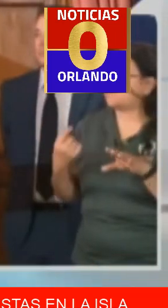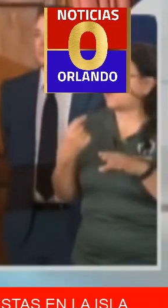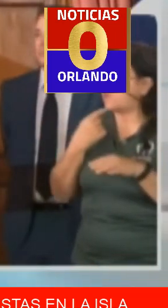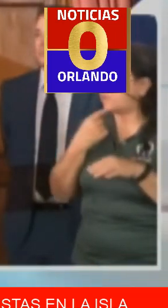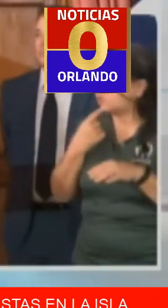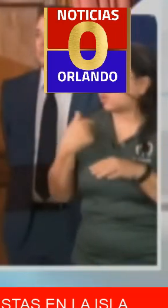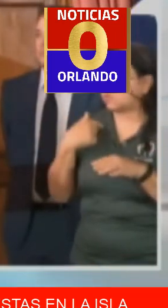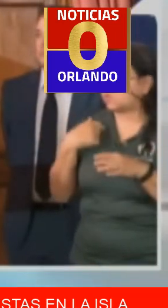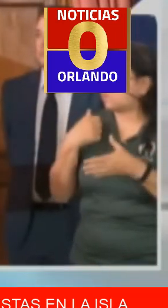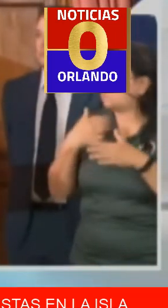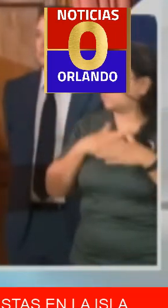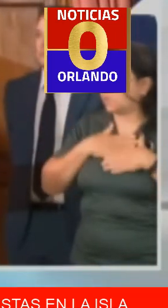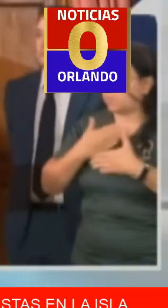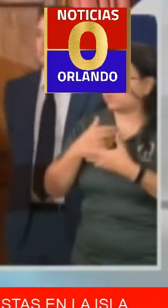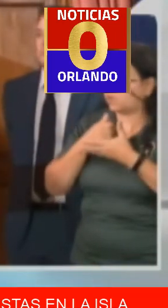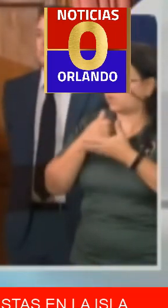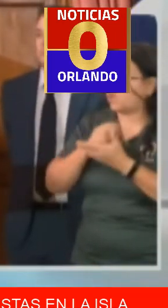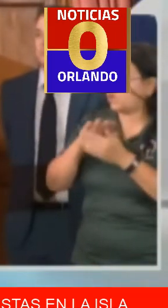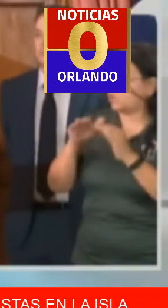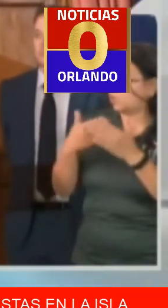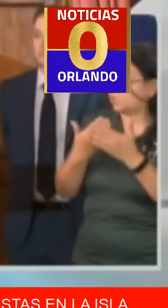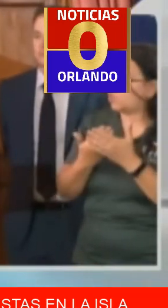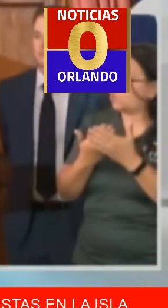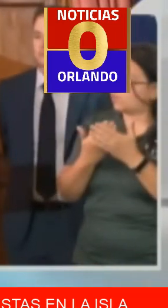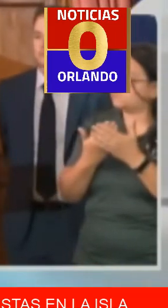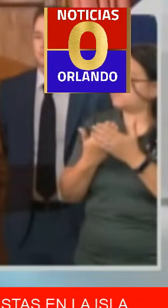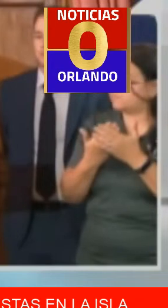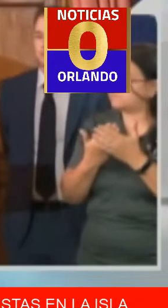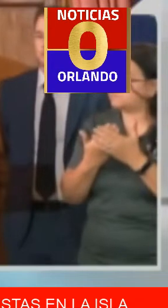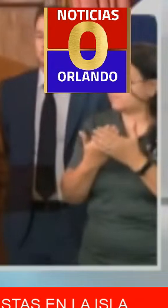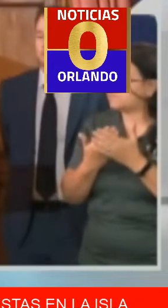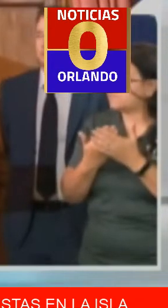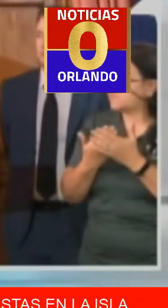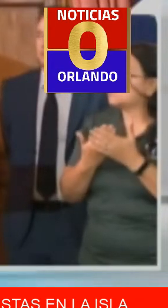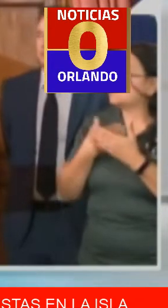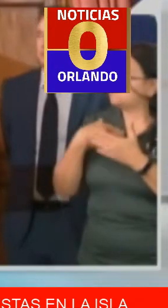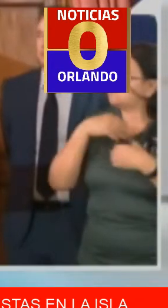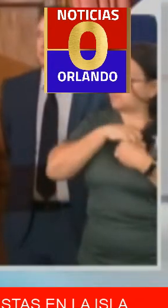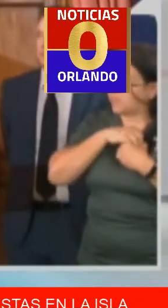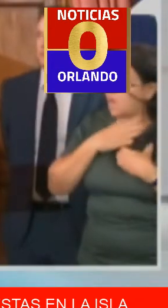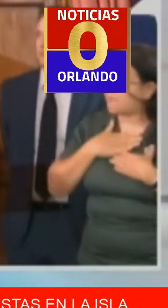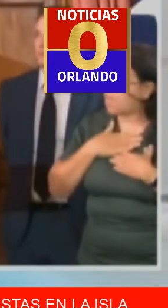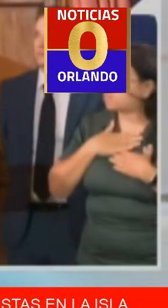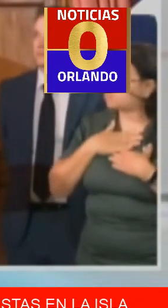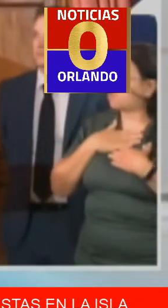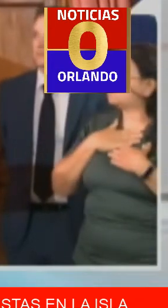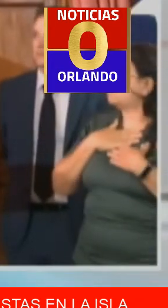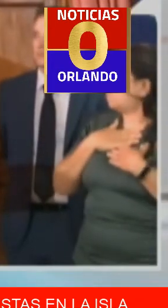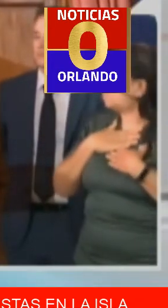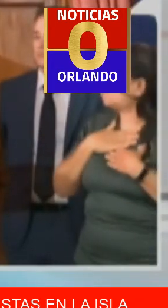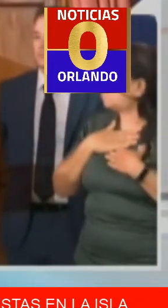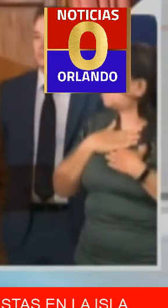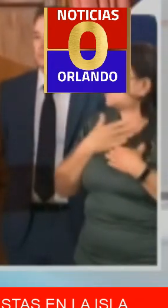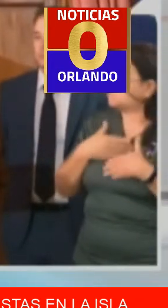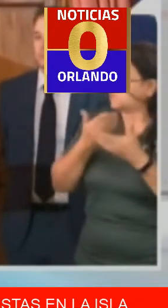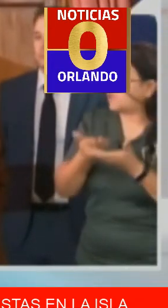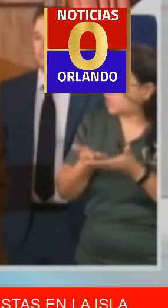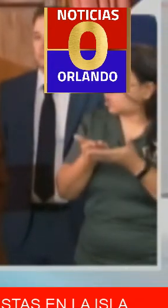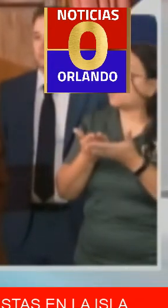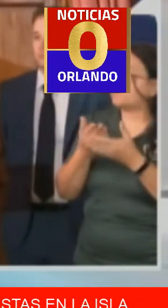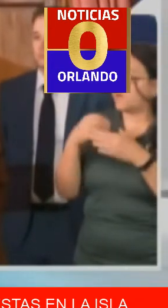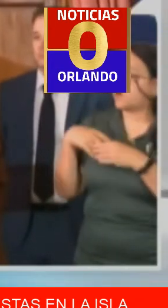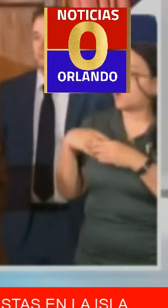todos los políticos en Puerto Rico que eran corruptos. Y lo que ha salido aquí es una corrupción que el